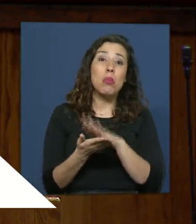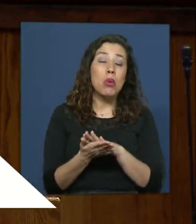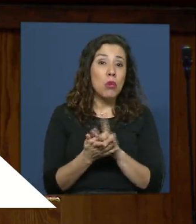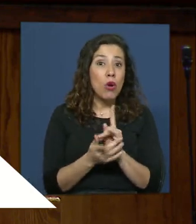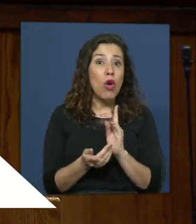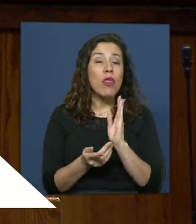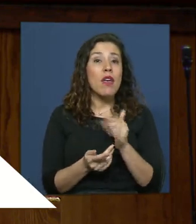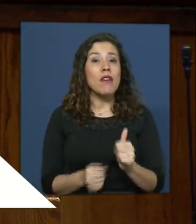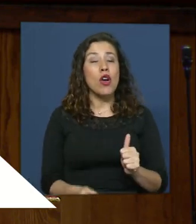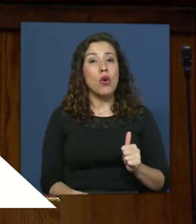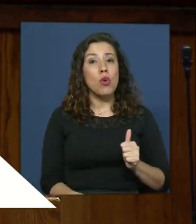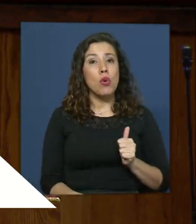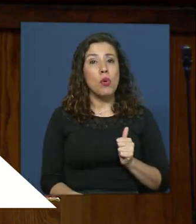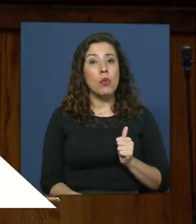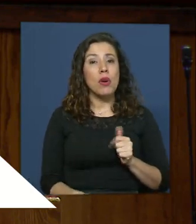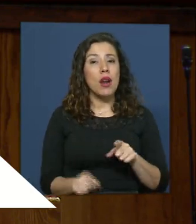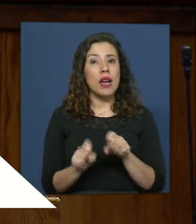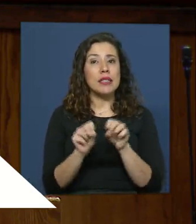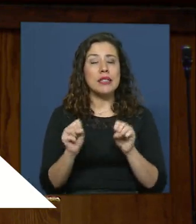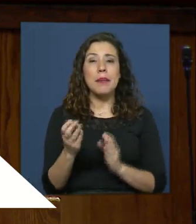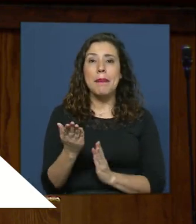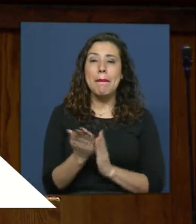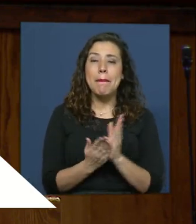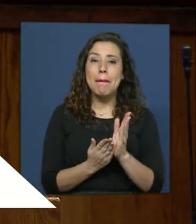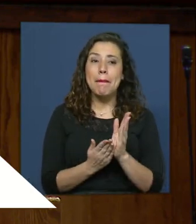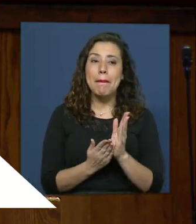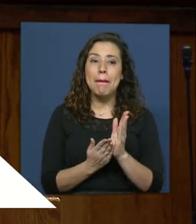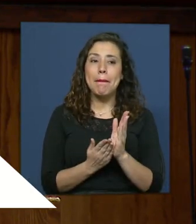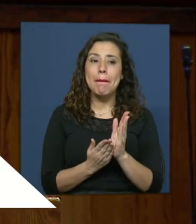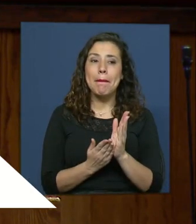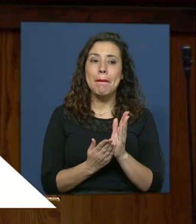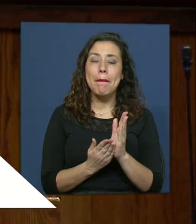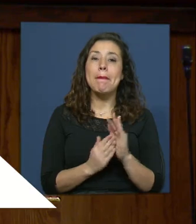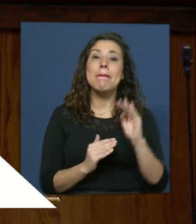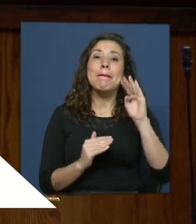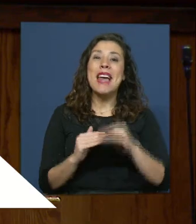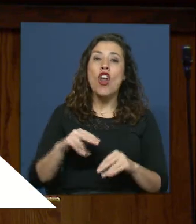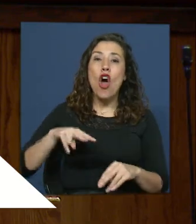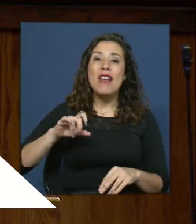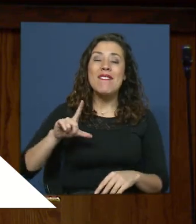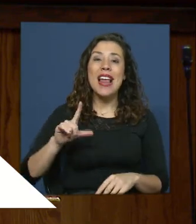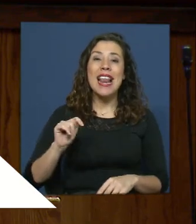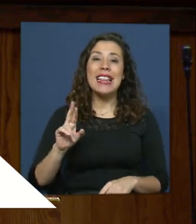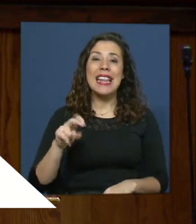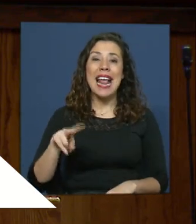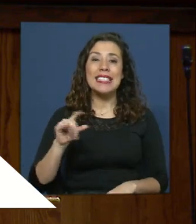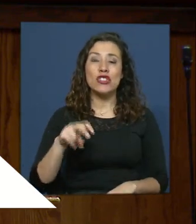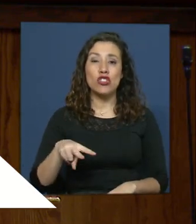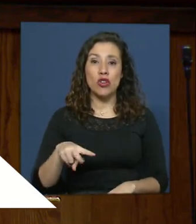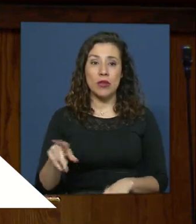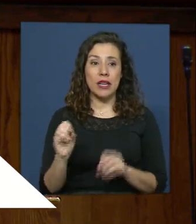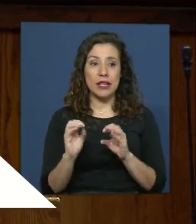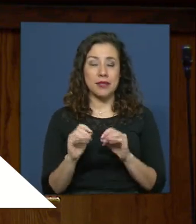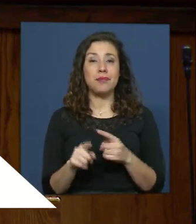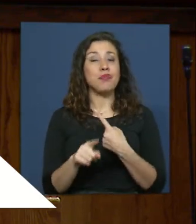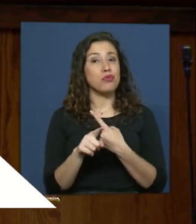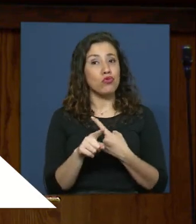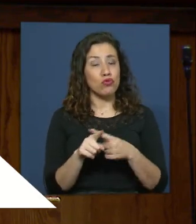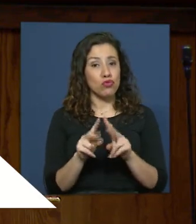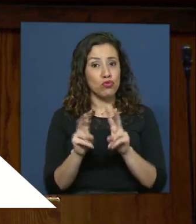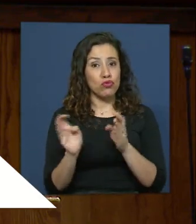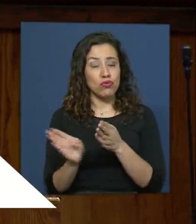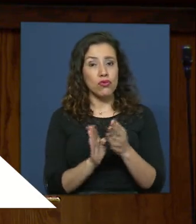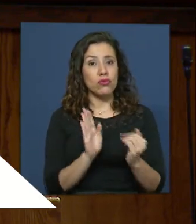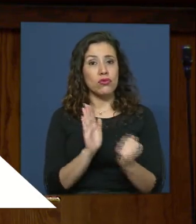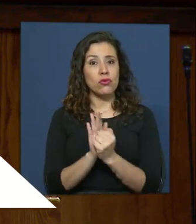deberá acogerse a dicho sistema a partir del menor nivel de transición que imparta. Por otra parte, en